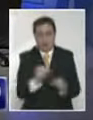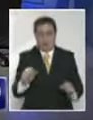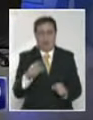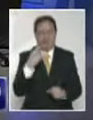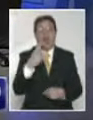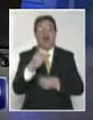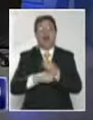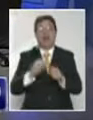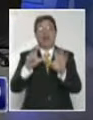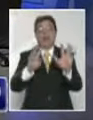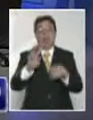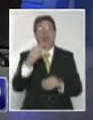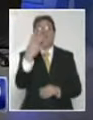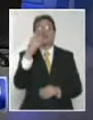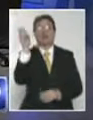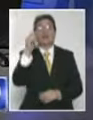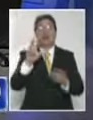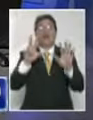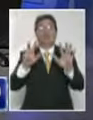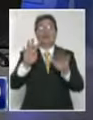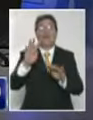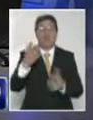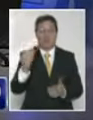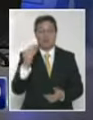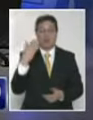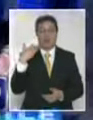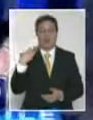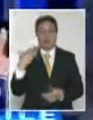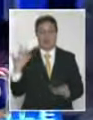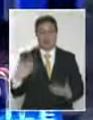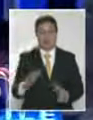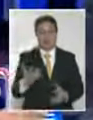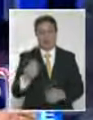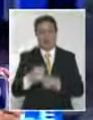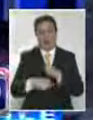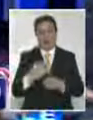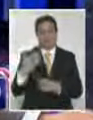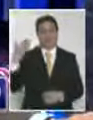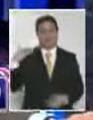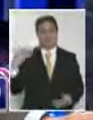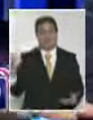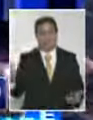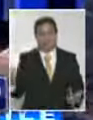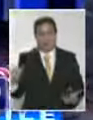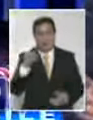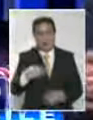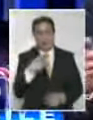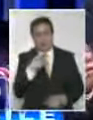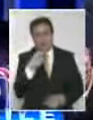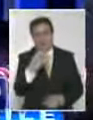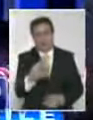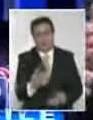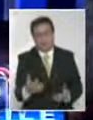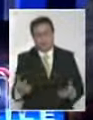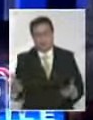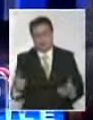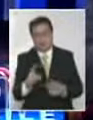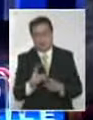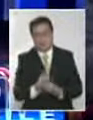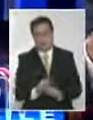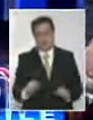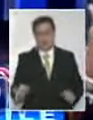89. 4 de septiembre del 89. 4 de septiembre, o sea, se cumplió hace unos días atrás. Entonces, por eso te digo, Víctor. Yo te quiero hablar lo